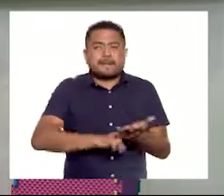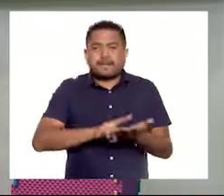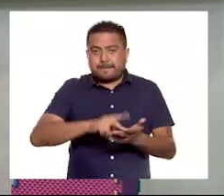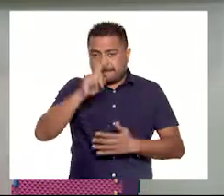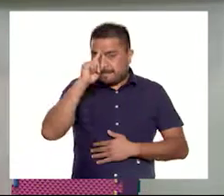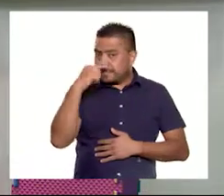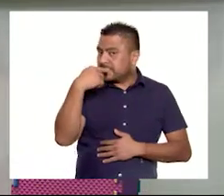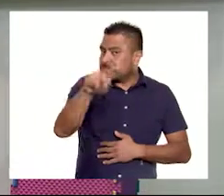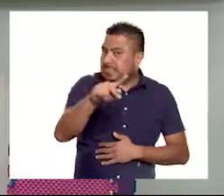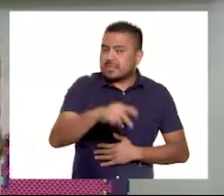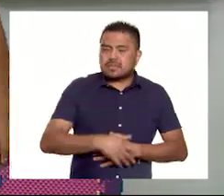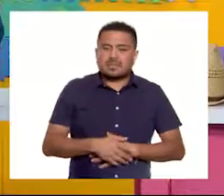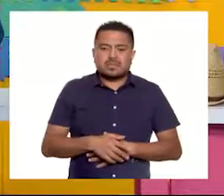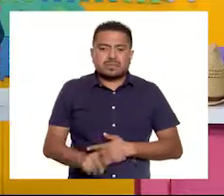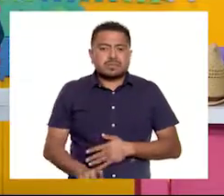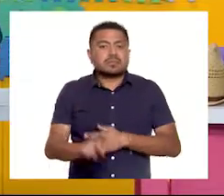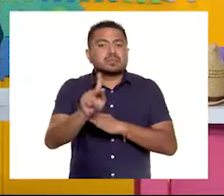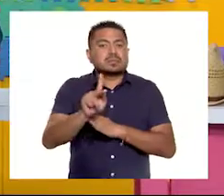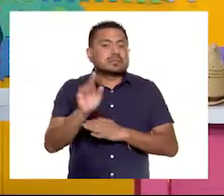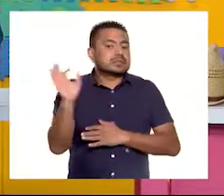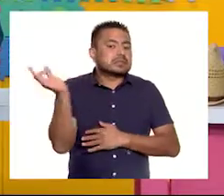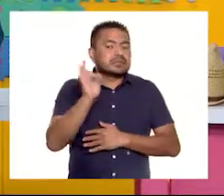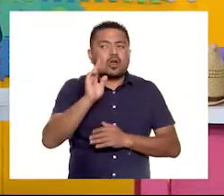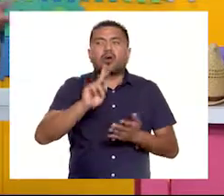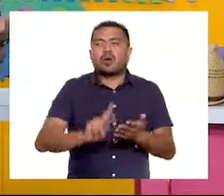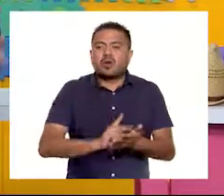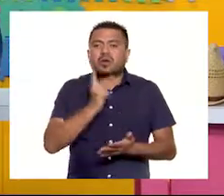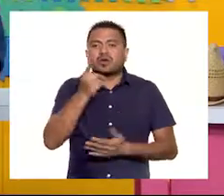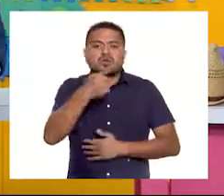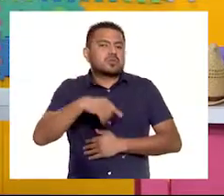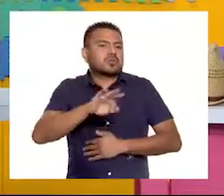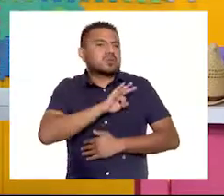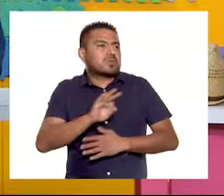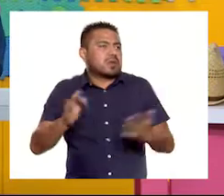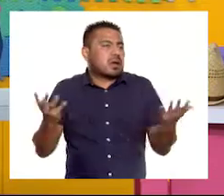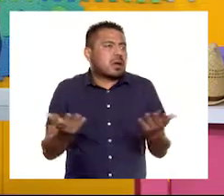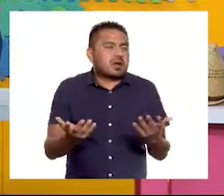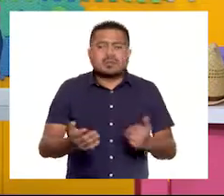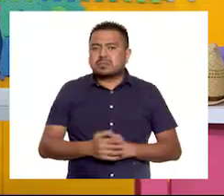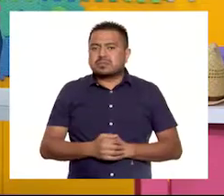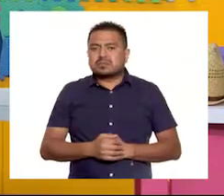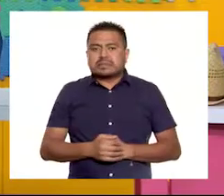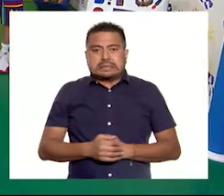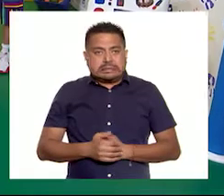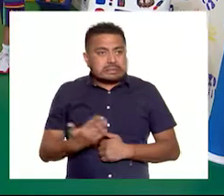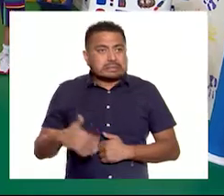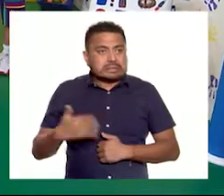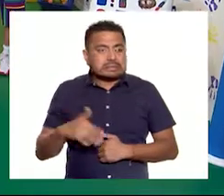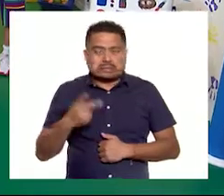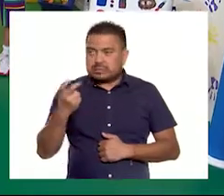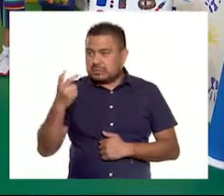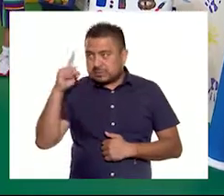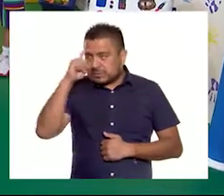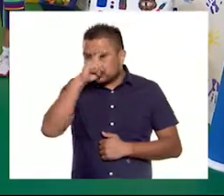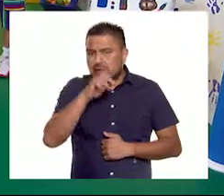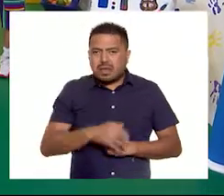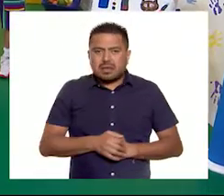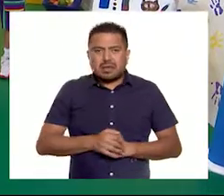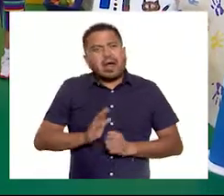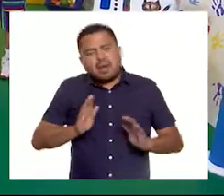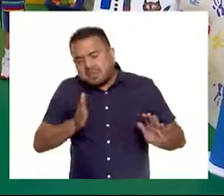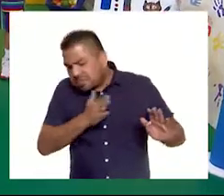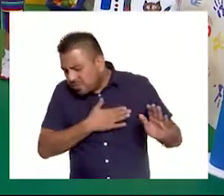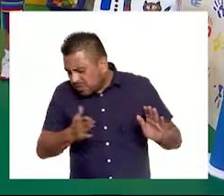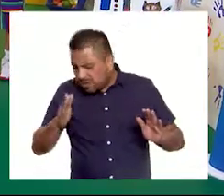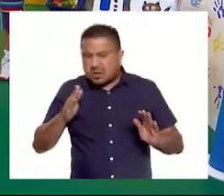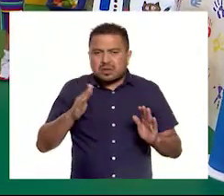ti. Pero si pasa de nuevo, ¿qué podría hacer? Uy, eso está difícil. Ah, bueno,